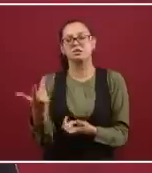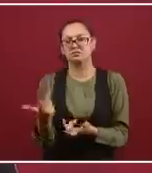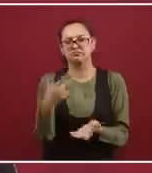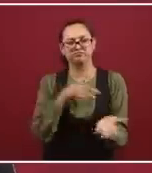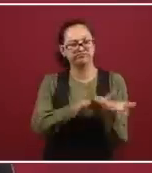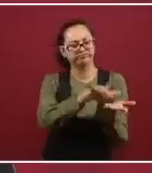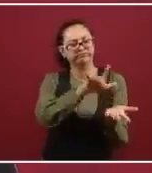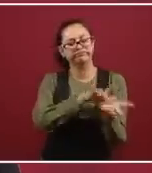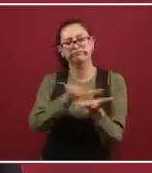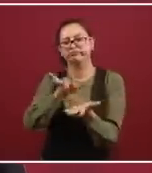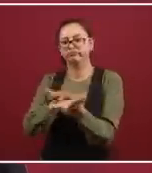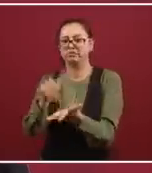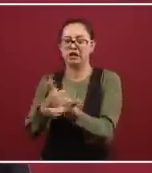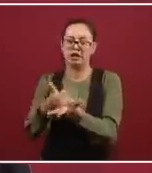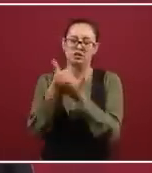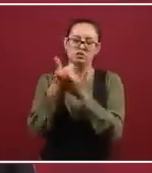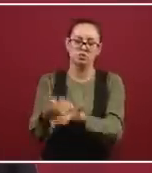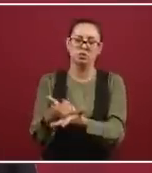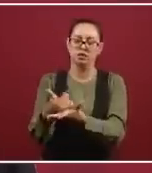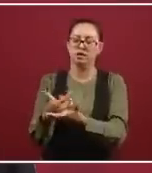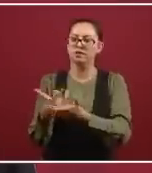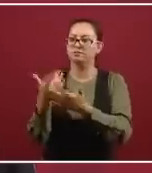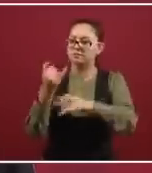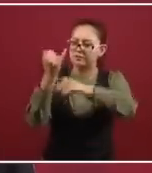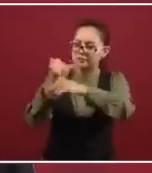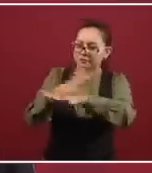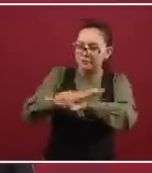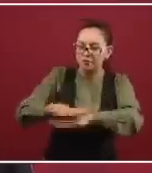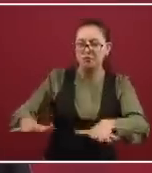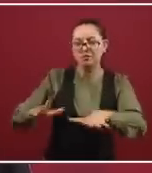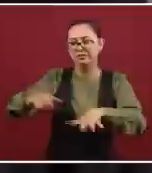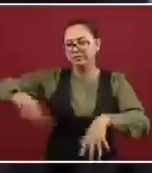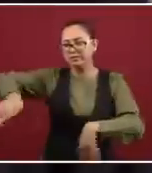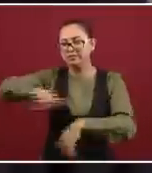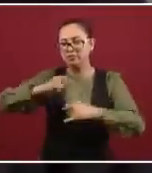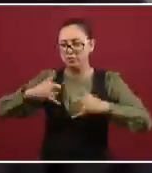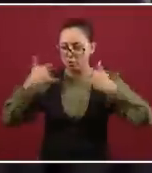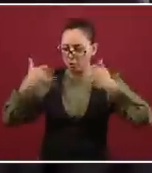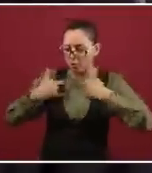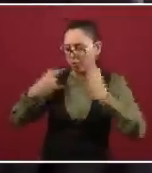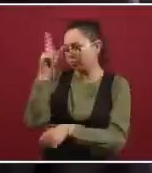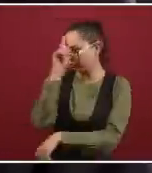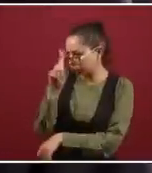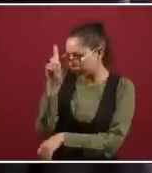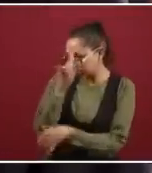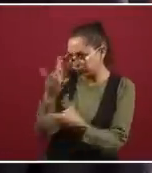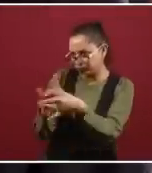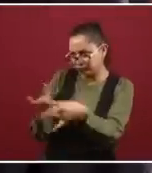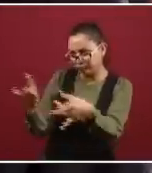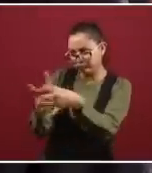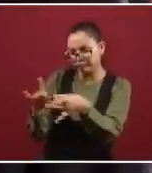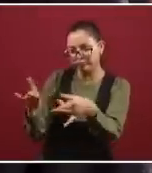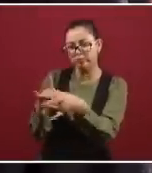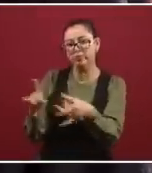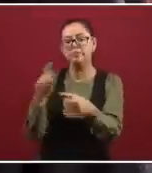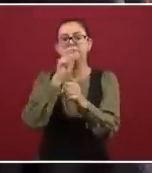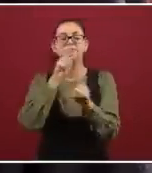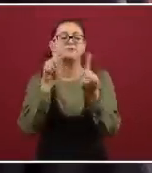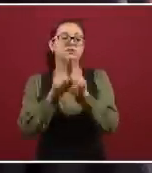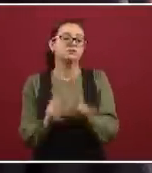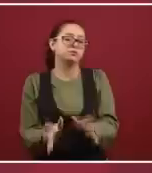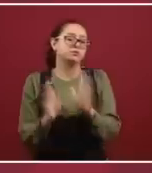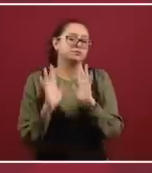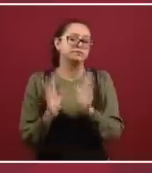ayudar a informar, a orientar a los jóvenes, y ya cuento con el